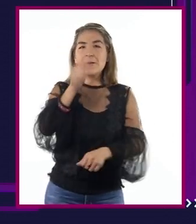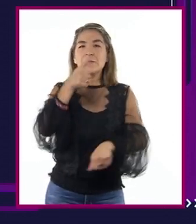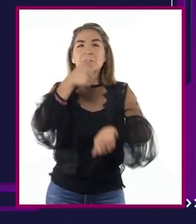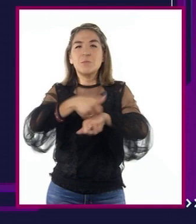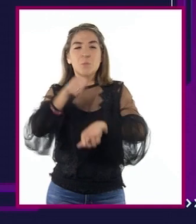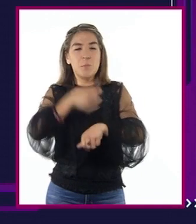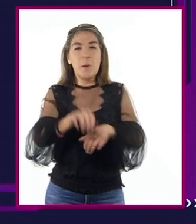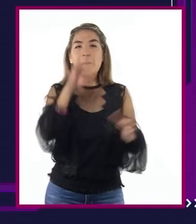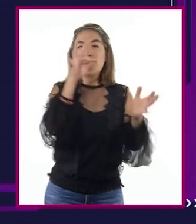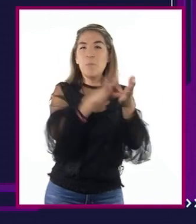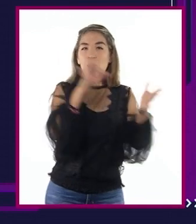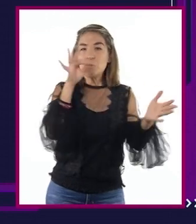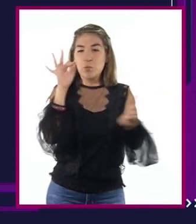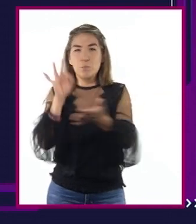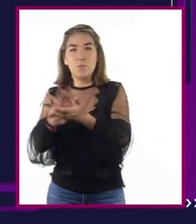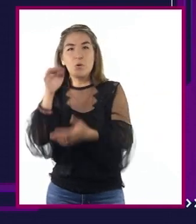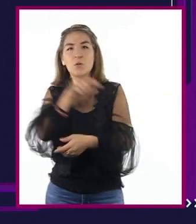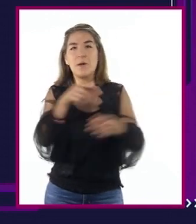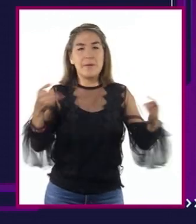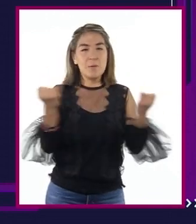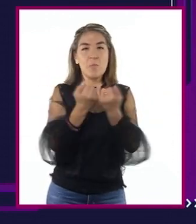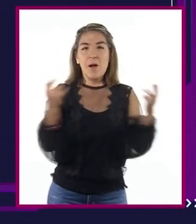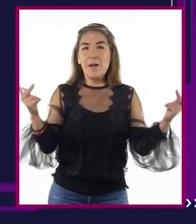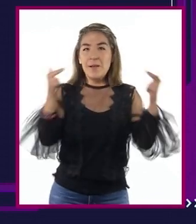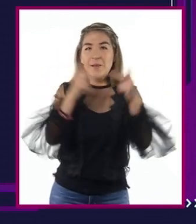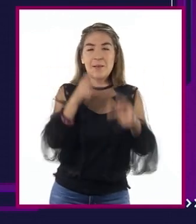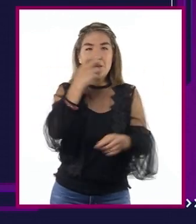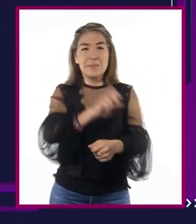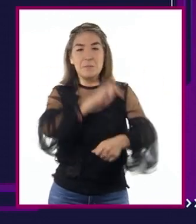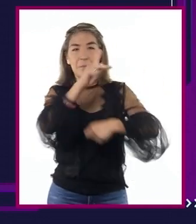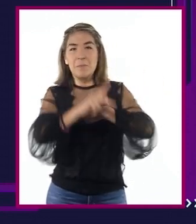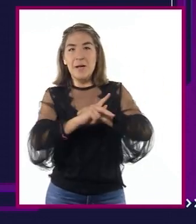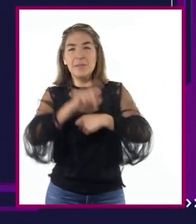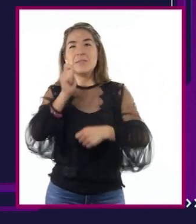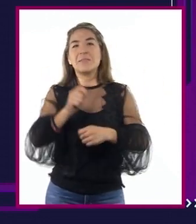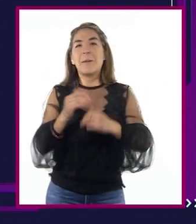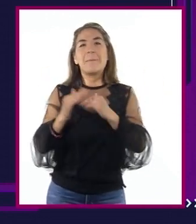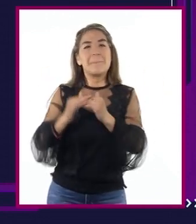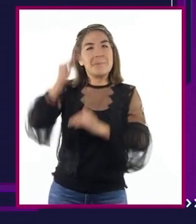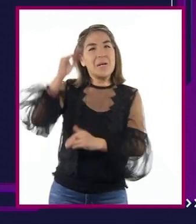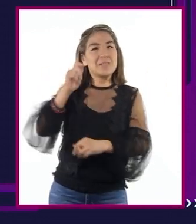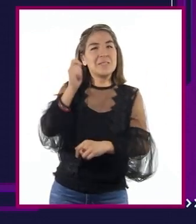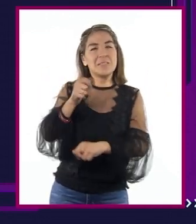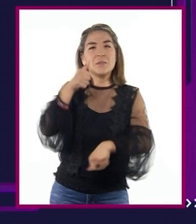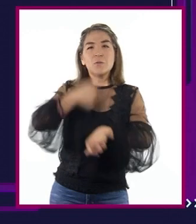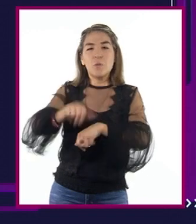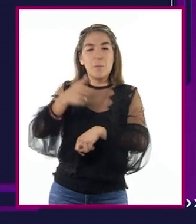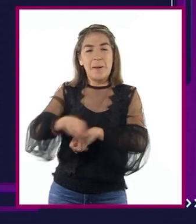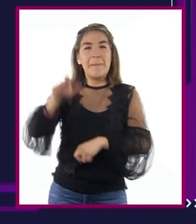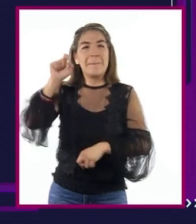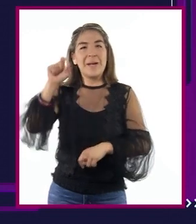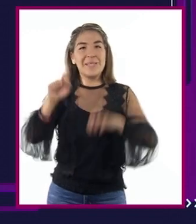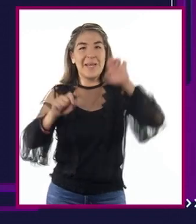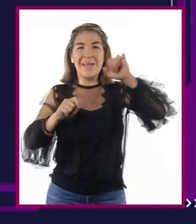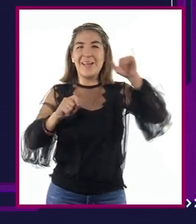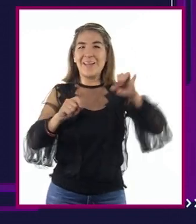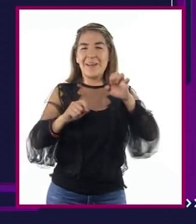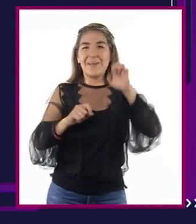los puntos correspondientes a esos países un poco por arriba del 20 del eje